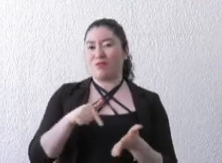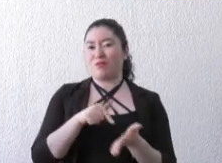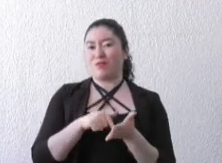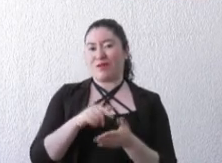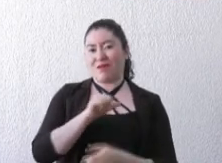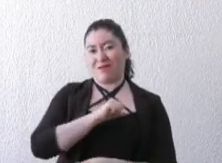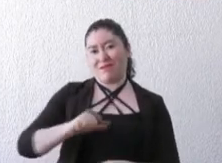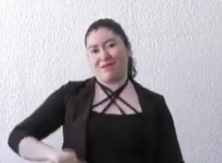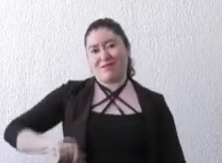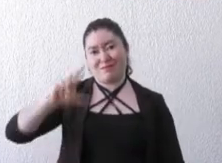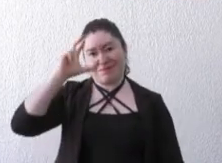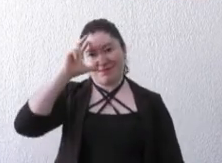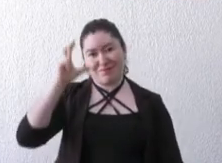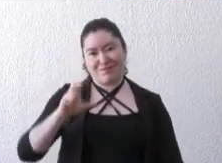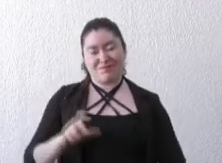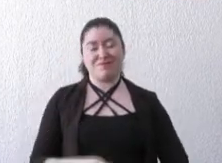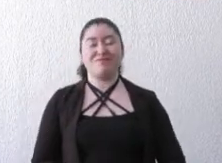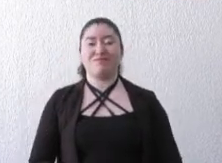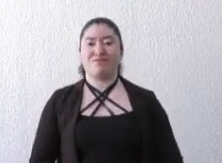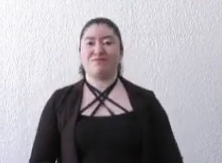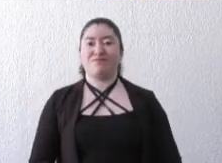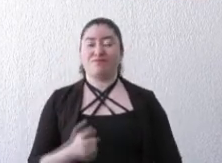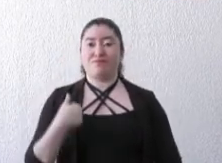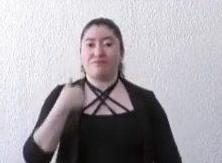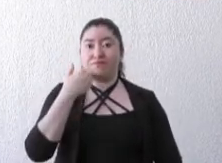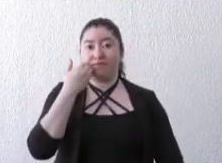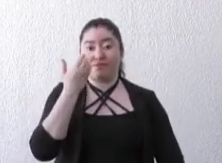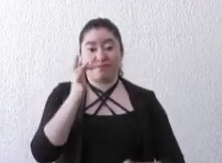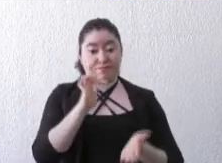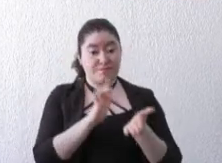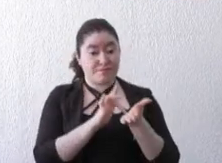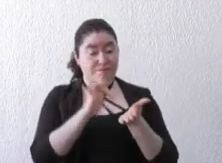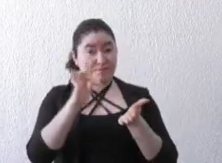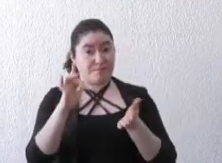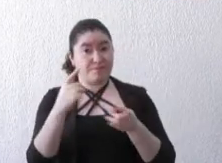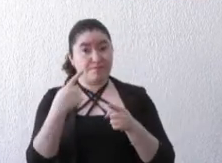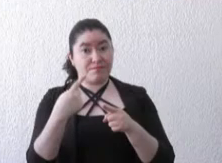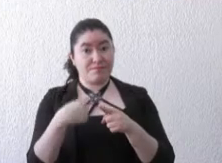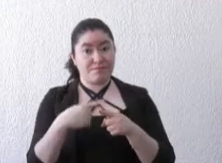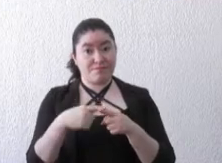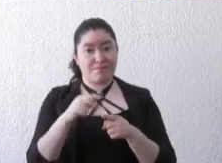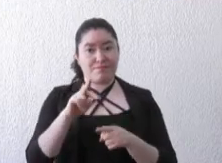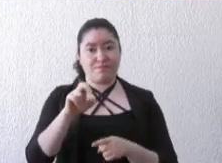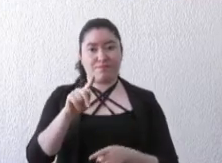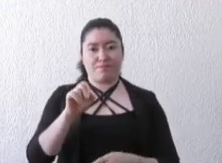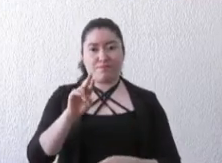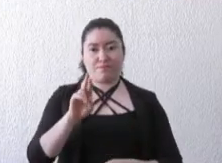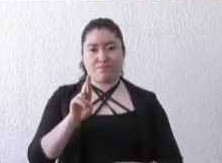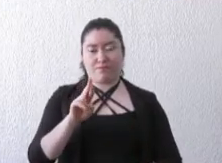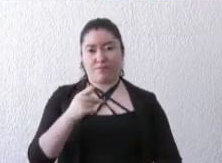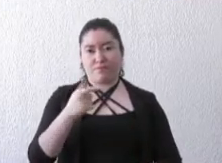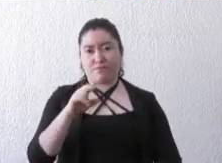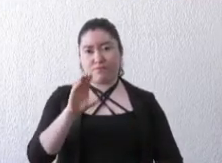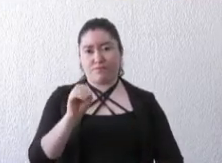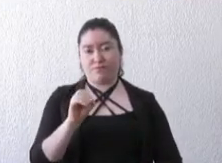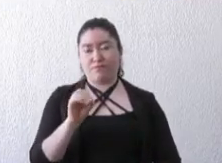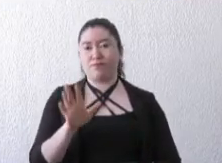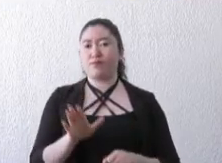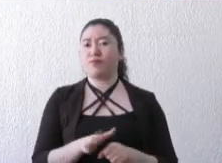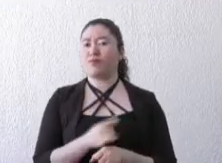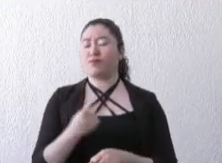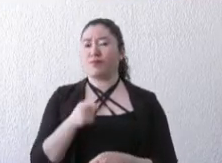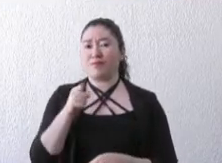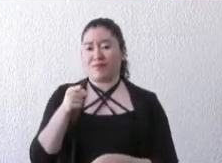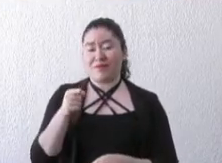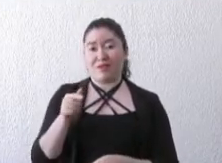Hidalgo. Quiero agradecer a Víctor Hugo Romo, porque en realidad es gracias a